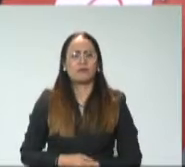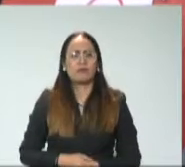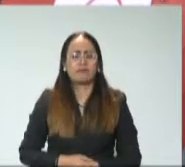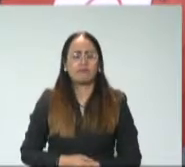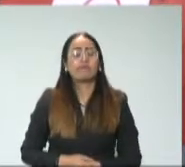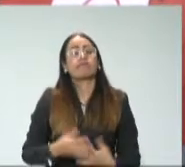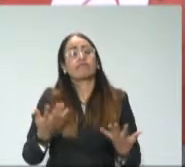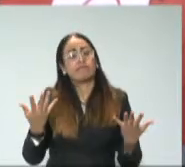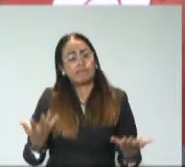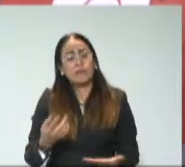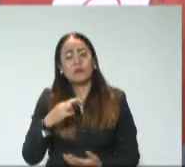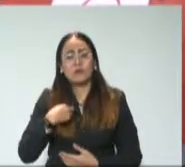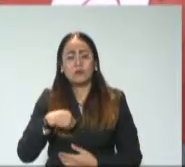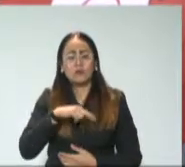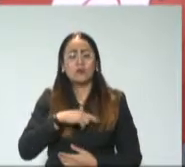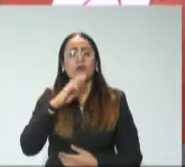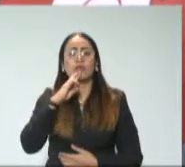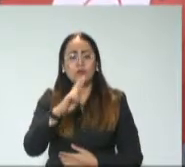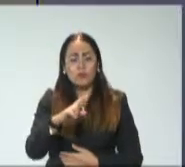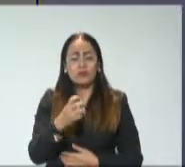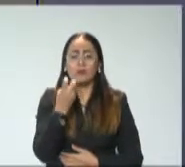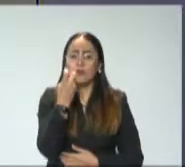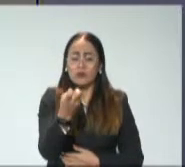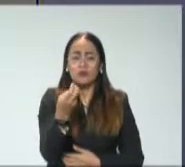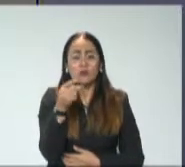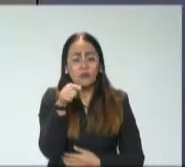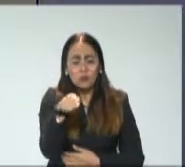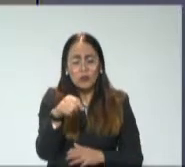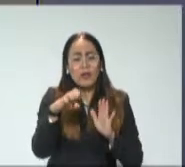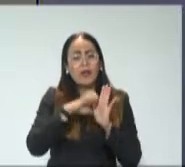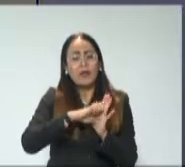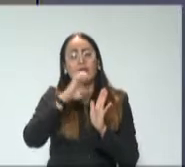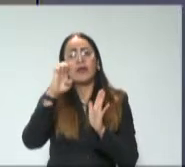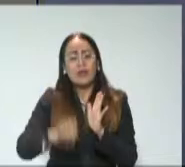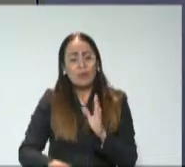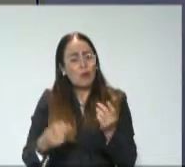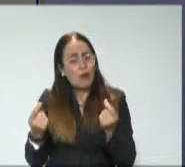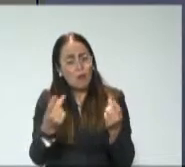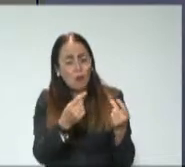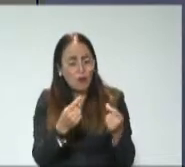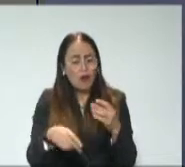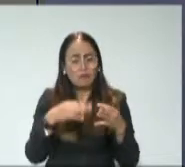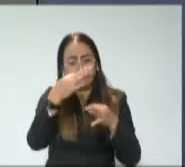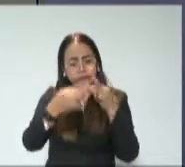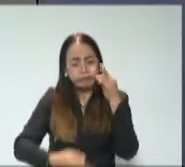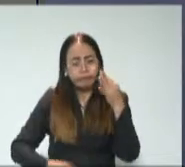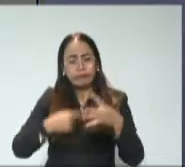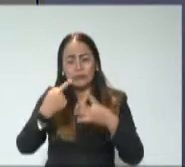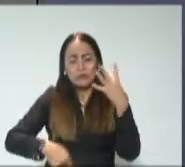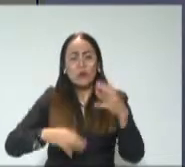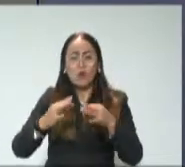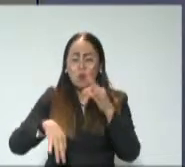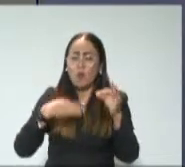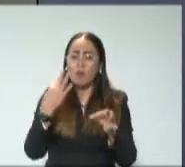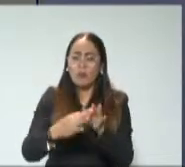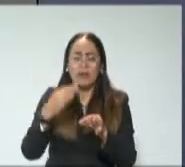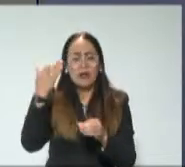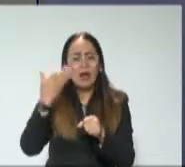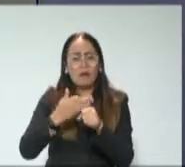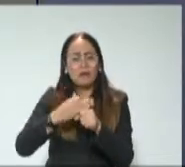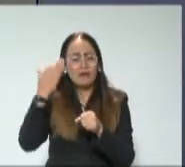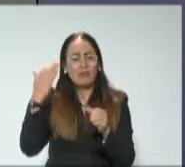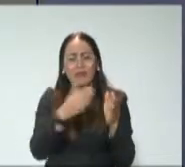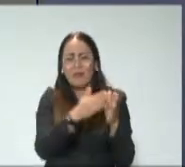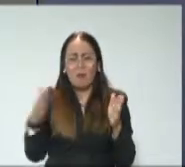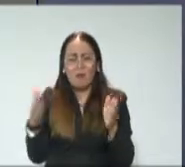señor secretario que usted mismo debe poner el ejemplo porque que en un momento crítico ante una tragedia que ya lleva